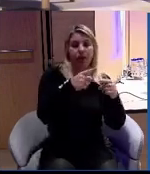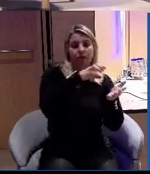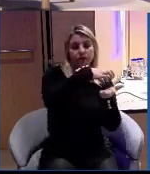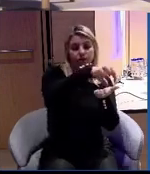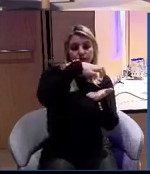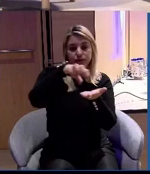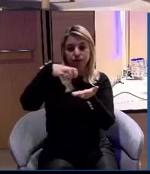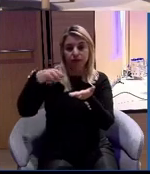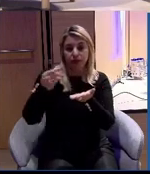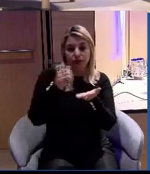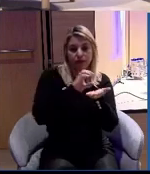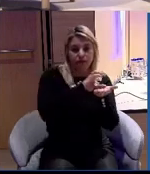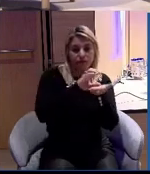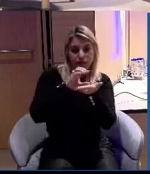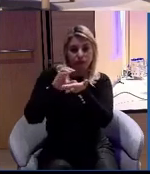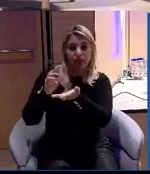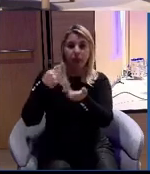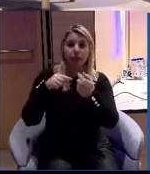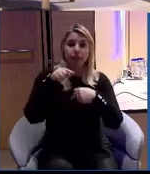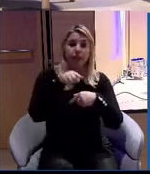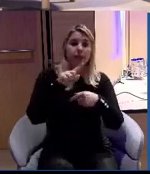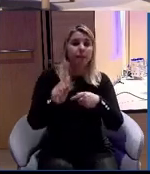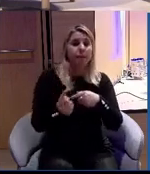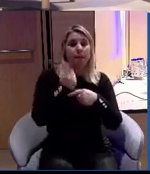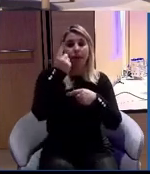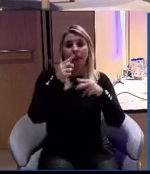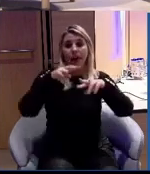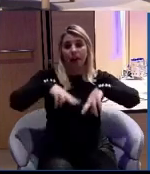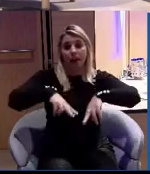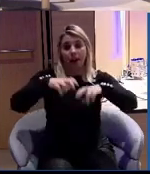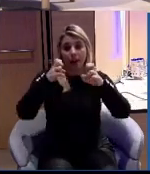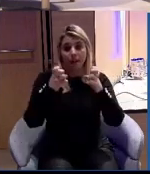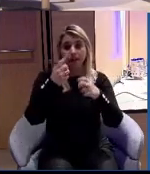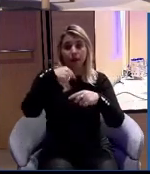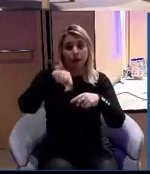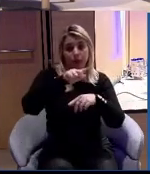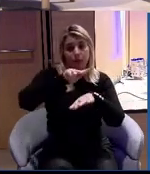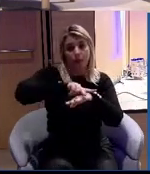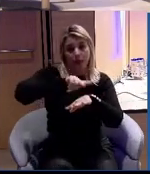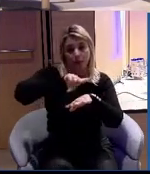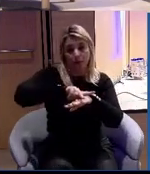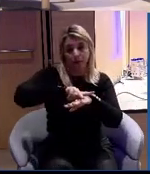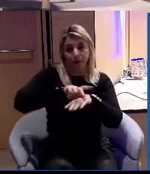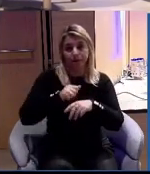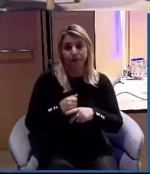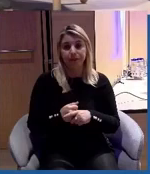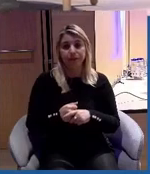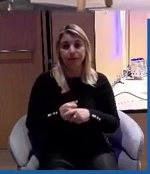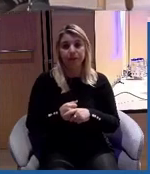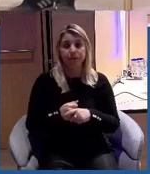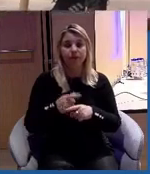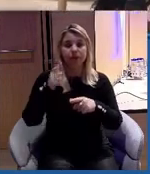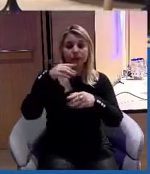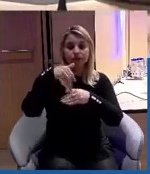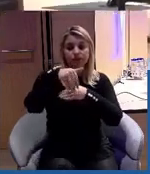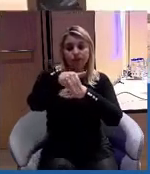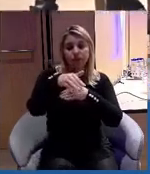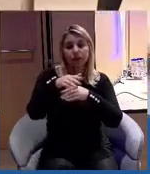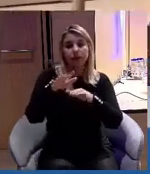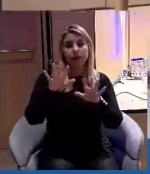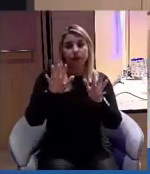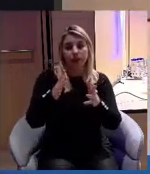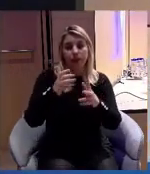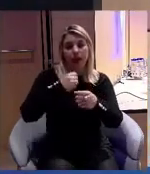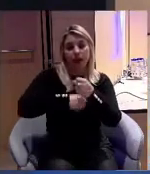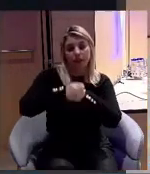inversiones y este fue como el primer análisis que que hacemos en Paraguay Ted desde hace